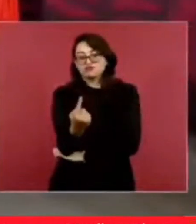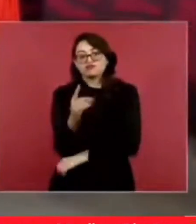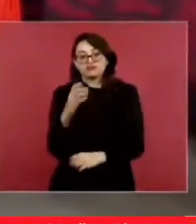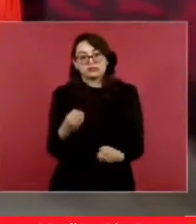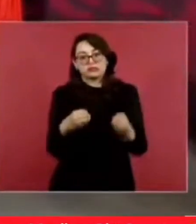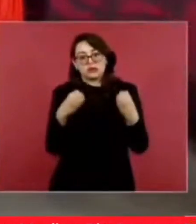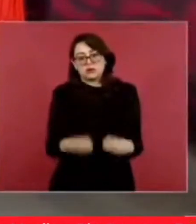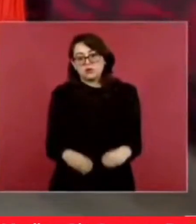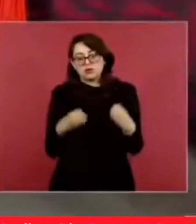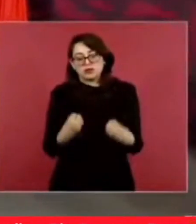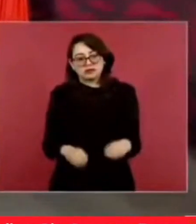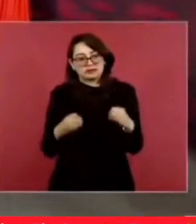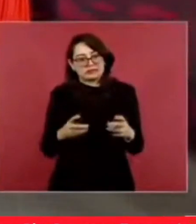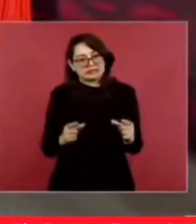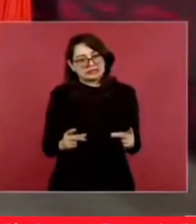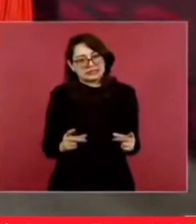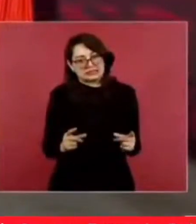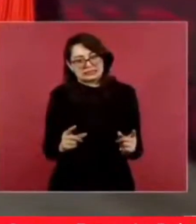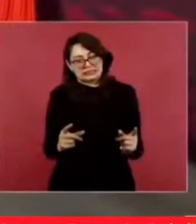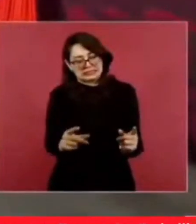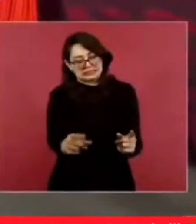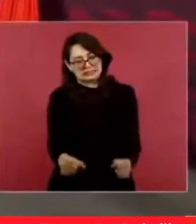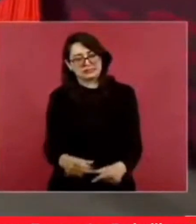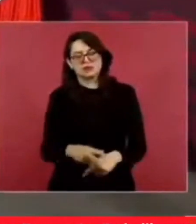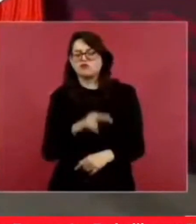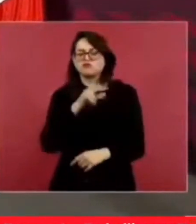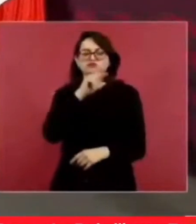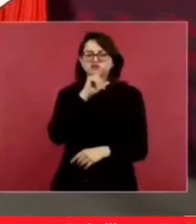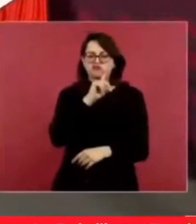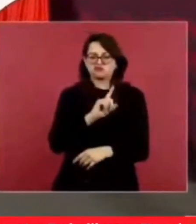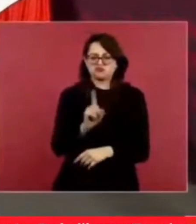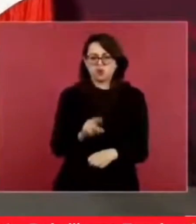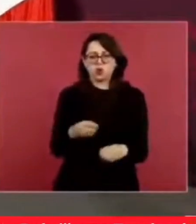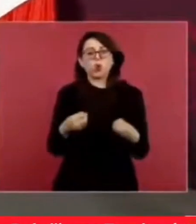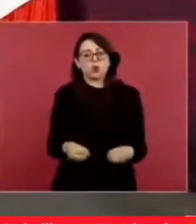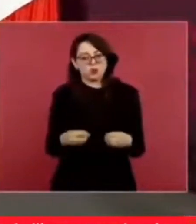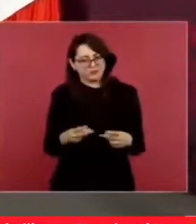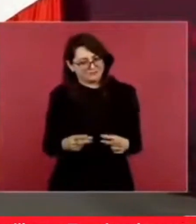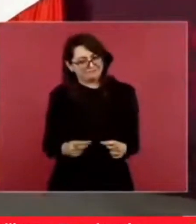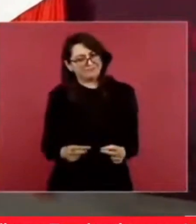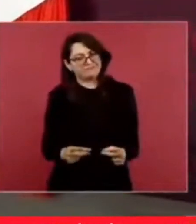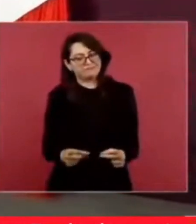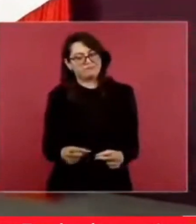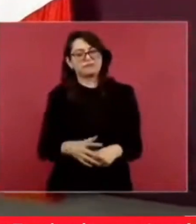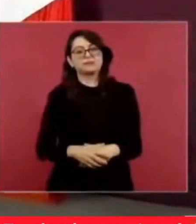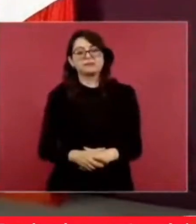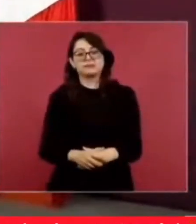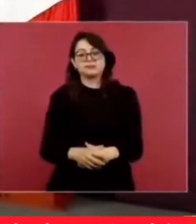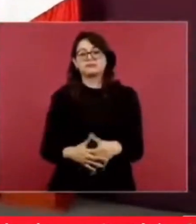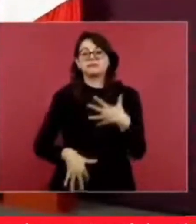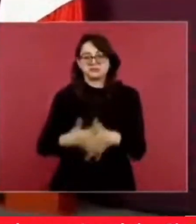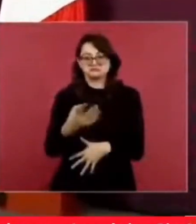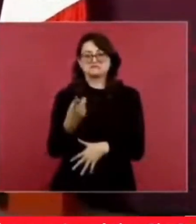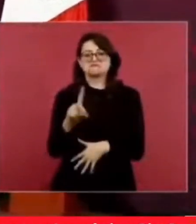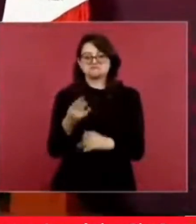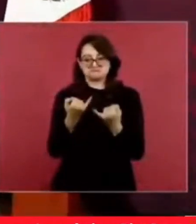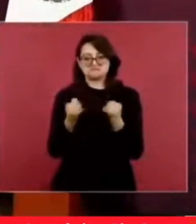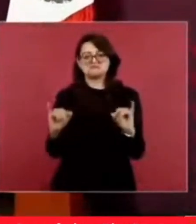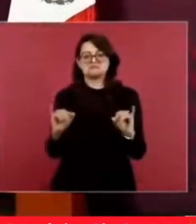ocupados, no preocupados porque ocupados. Y pero el 15 sí salimos.